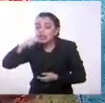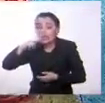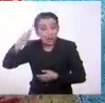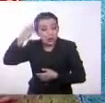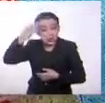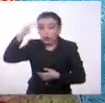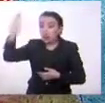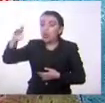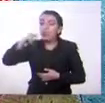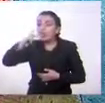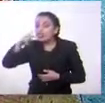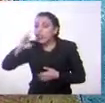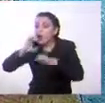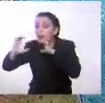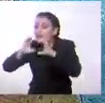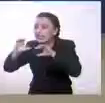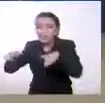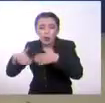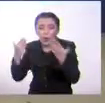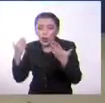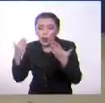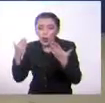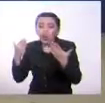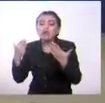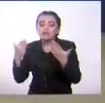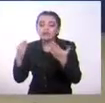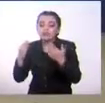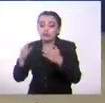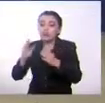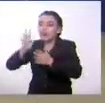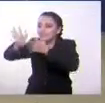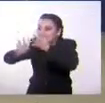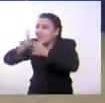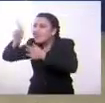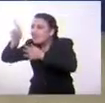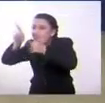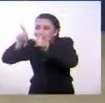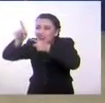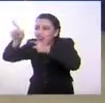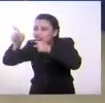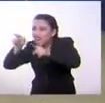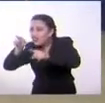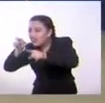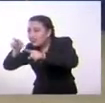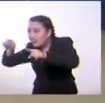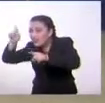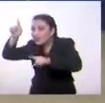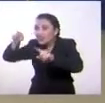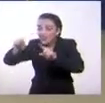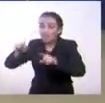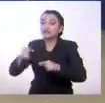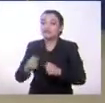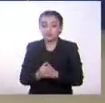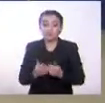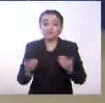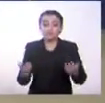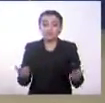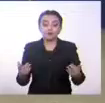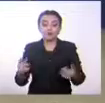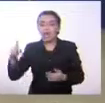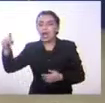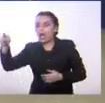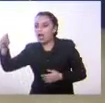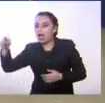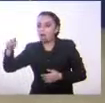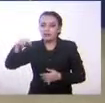se pudo comunicar. Y en ese sentido hizo amigos, hizo varios amigos y entonces después se reunían